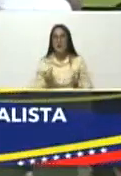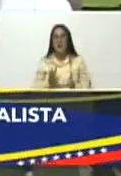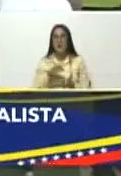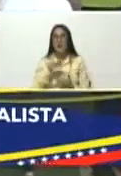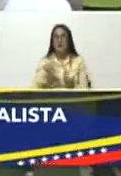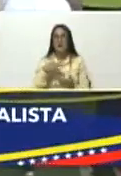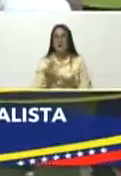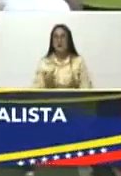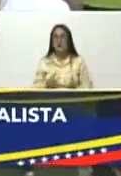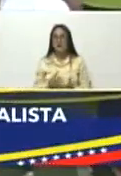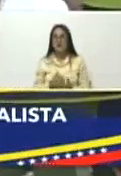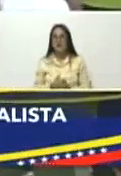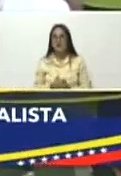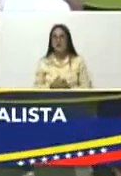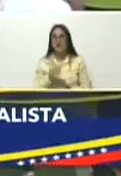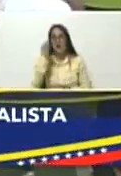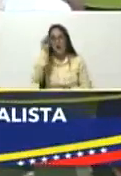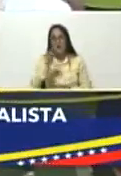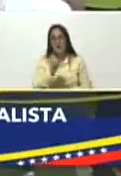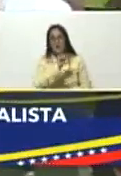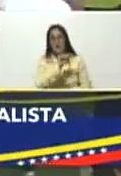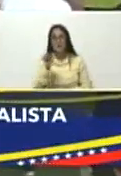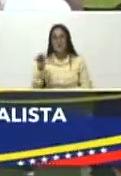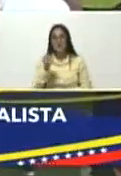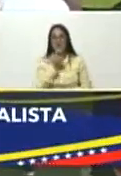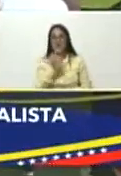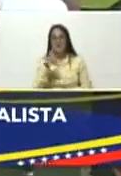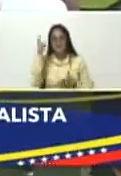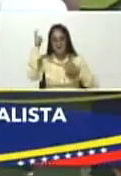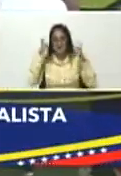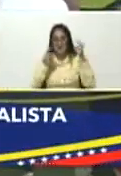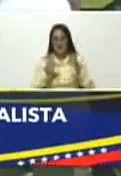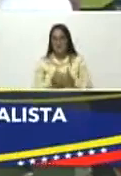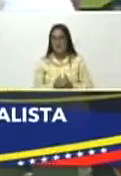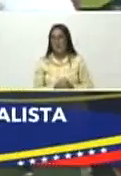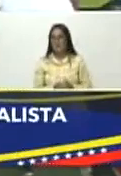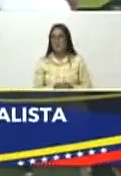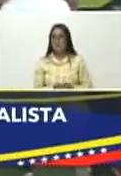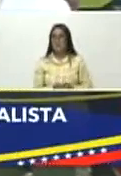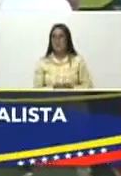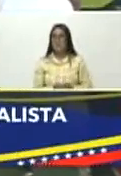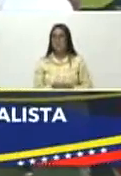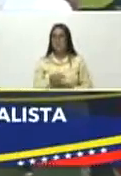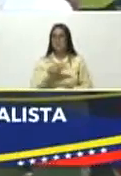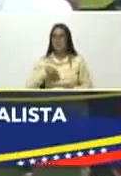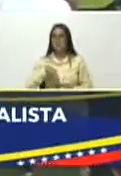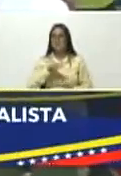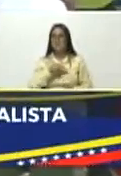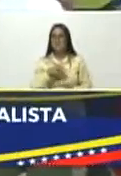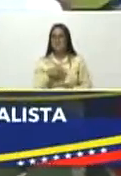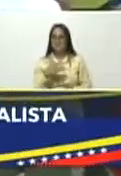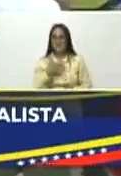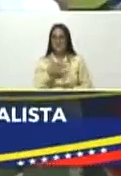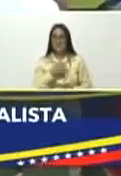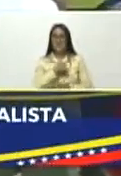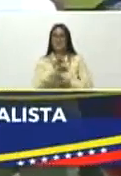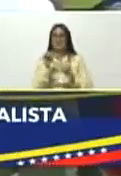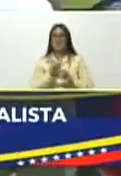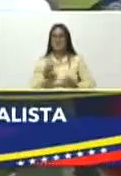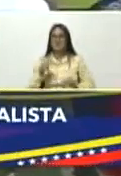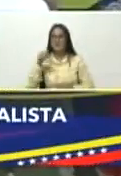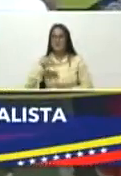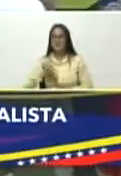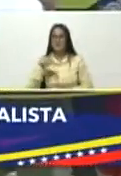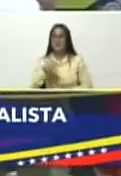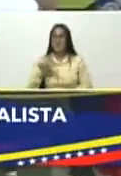revolución, como la bautizó nuestro comandante eterno Hugo Chávez. Nosotros estamos felices porque hoy se